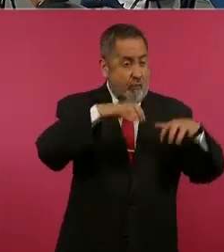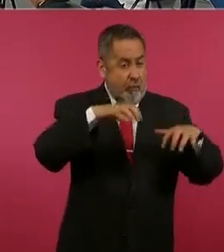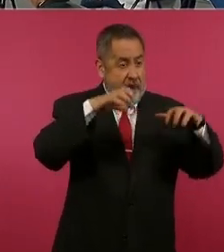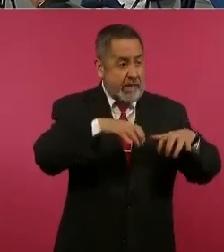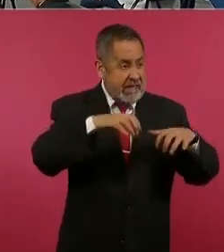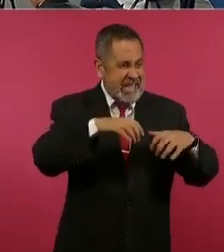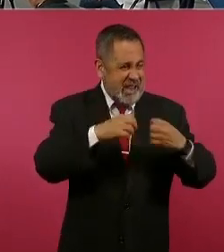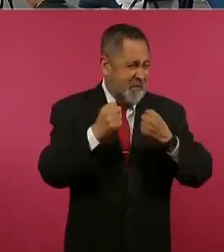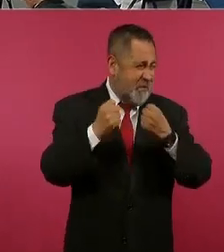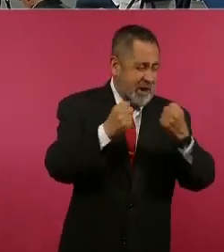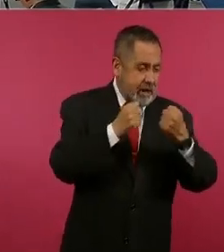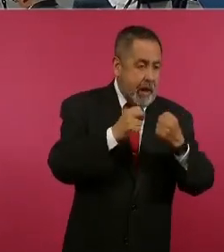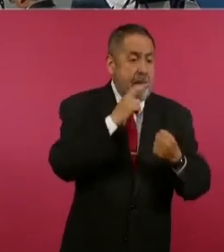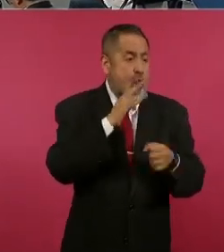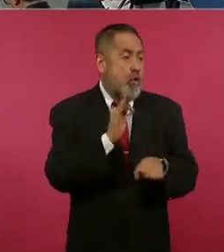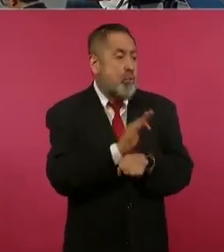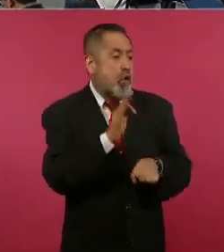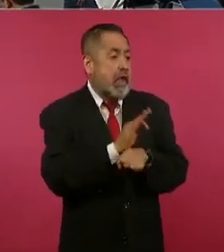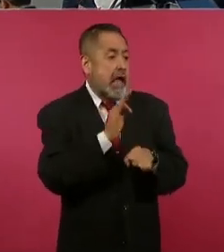arriba,